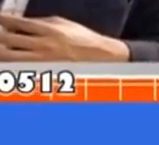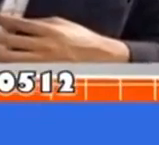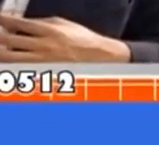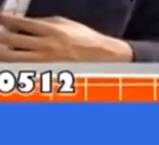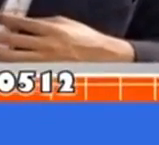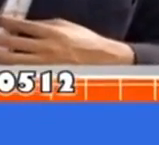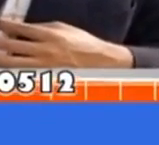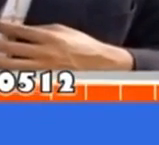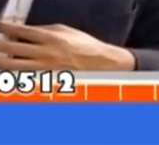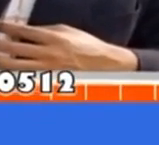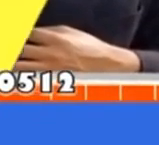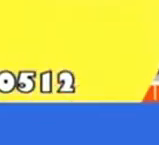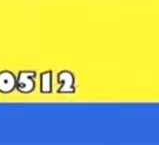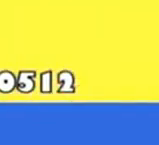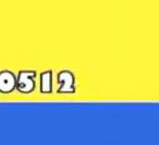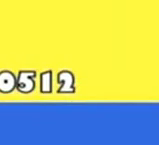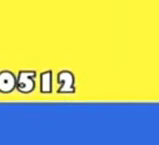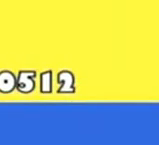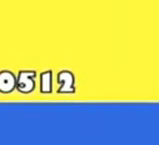catálogo.